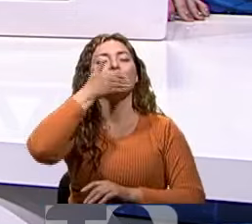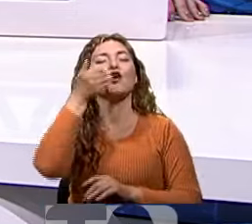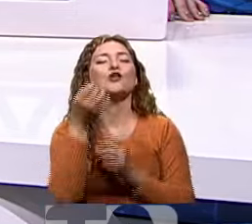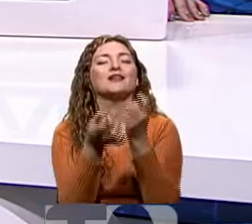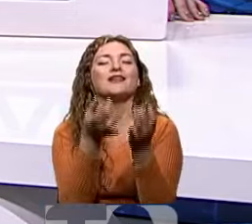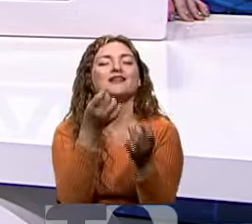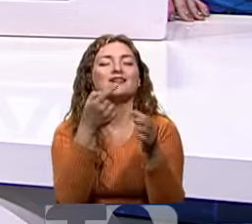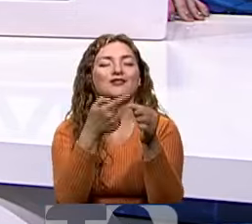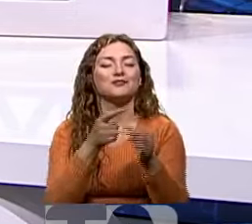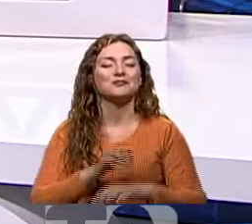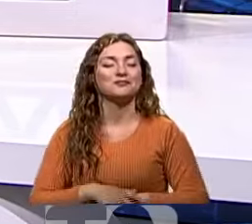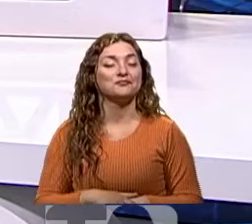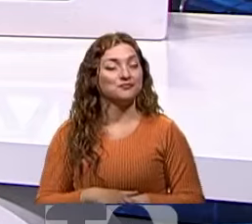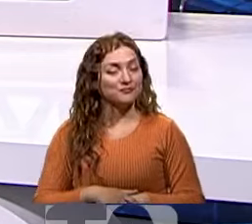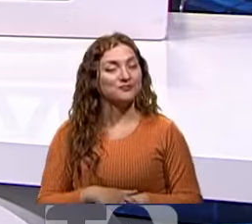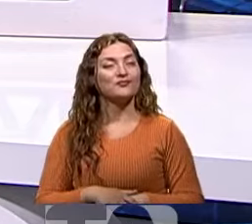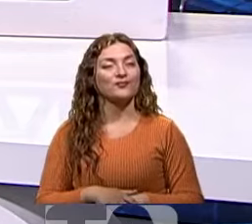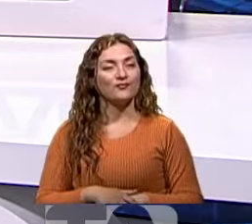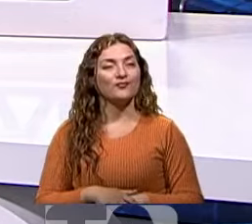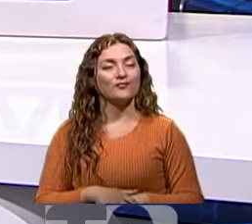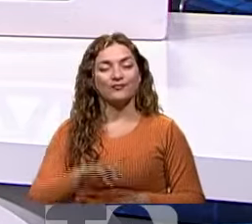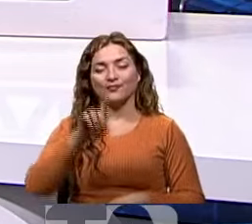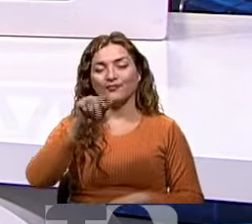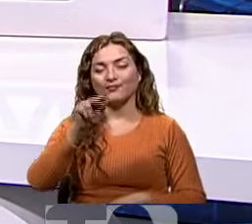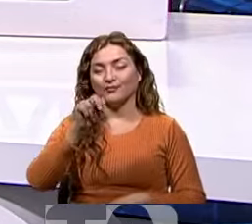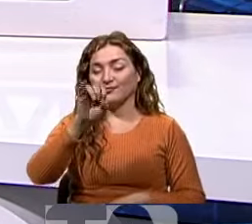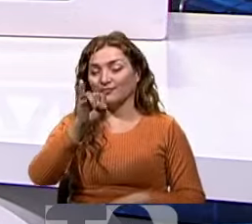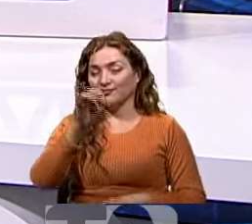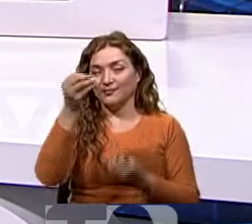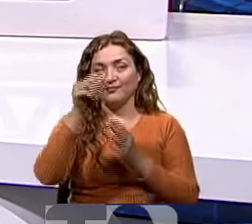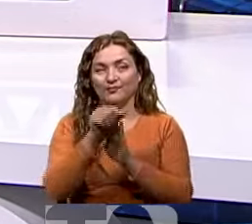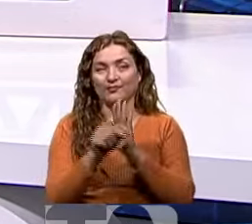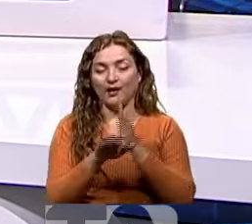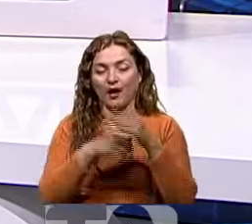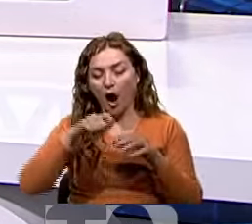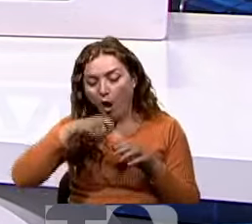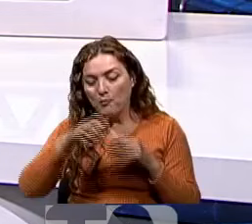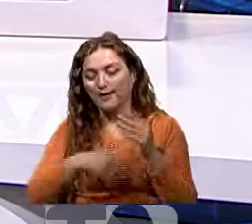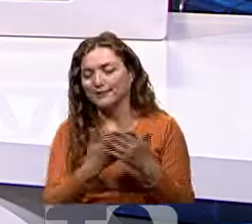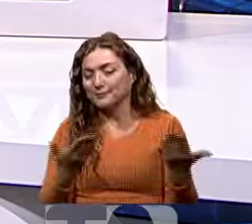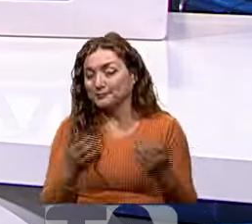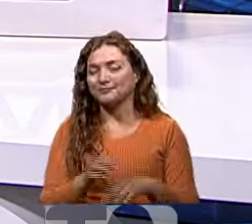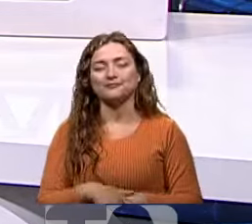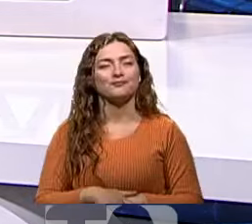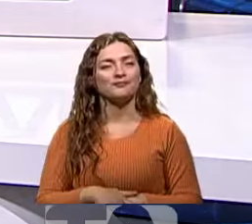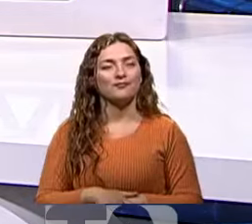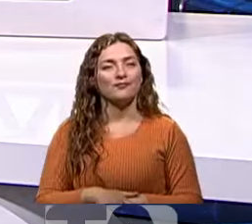canguil de Quito, dicen. Así que, bueno, Dani Feijó nos contará. Y ella que prueba todo nos da el feedback. Vamos a